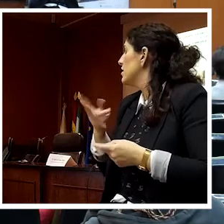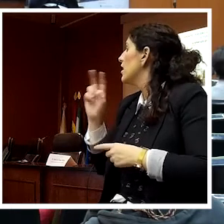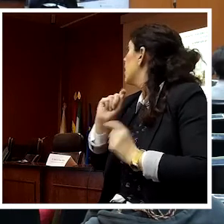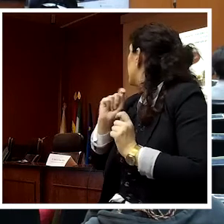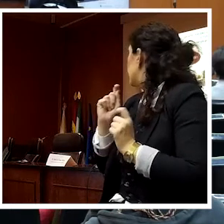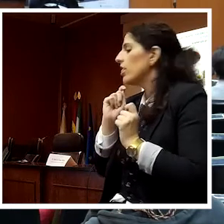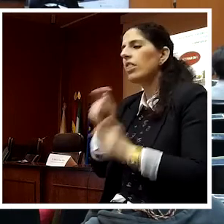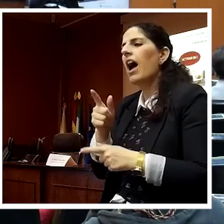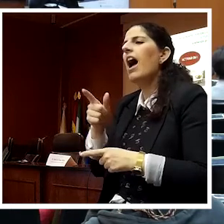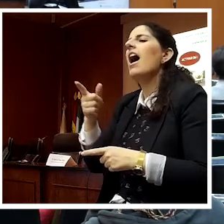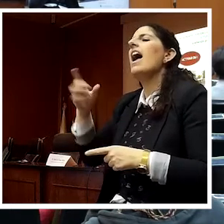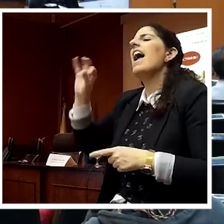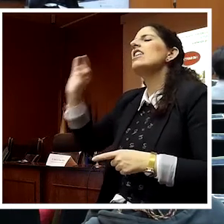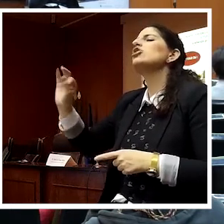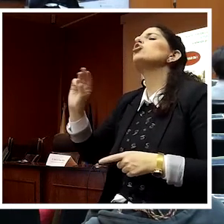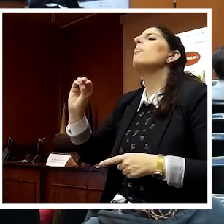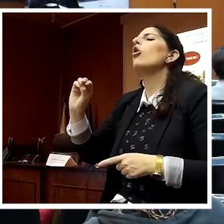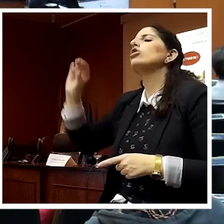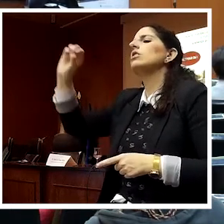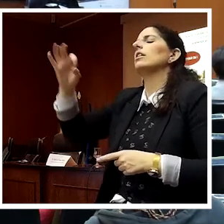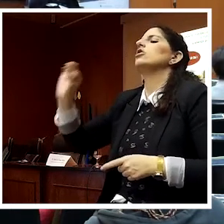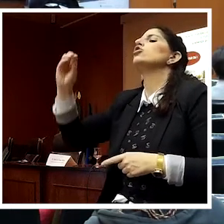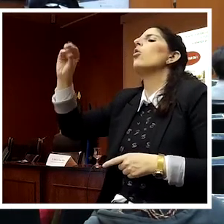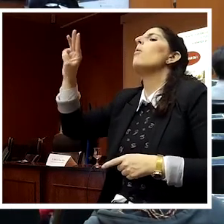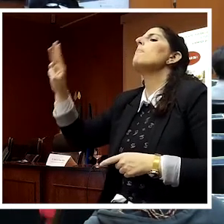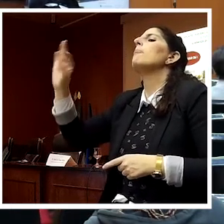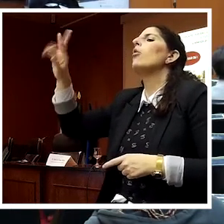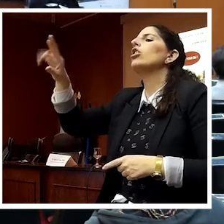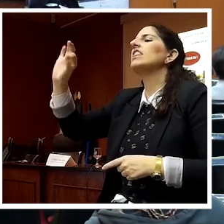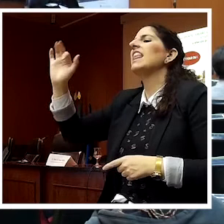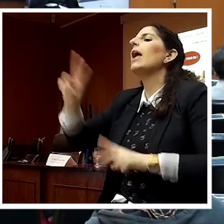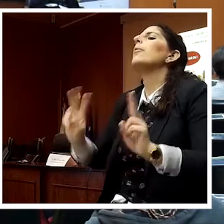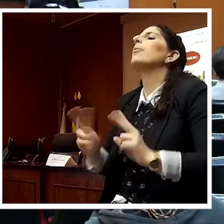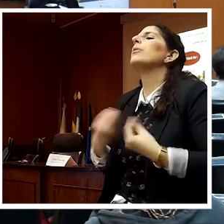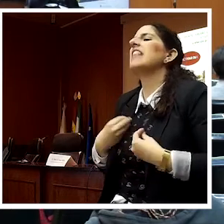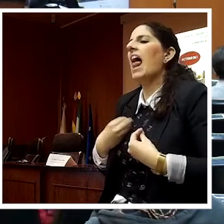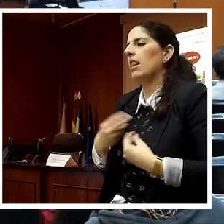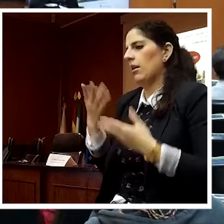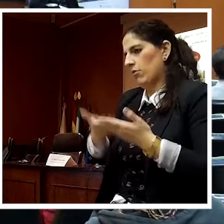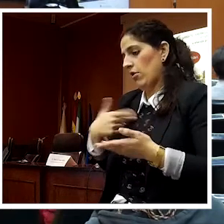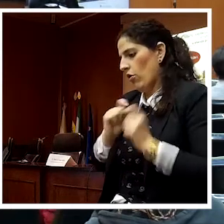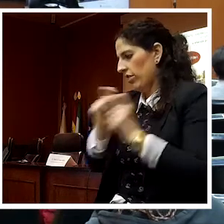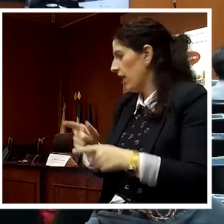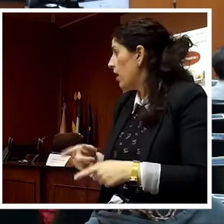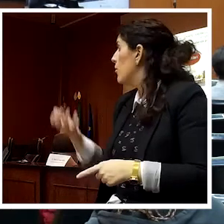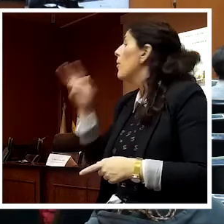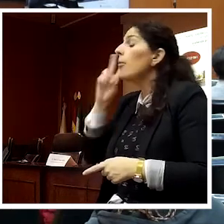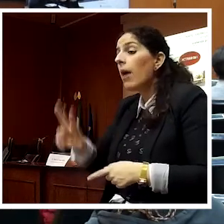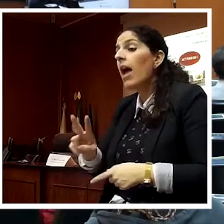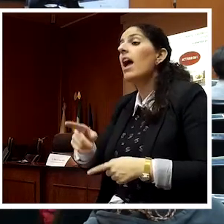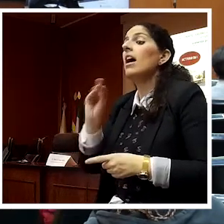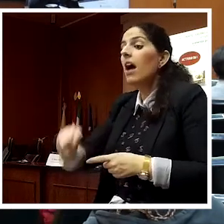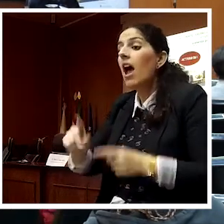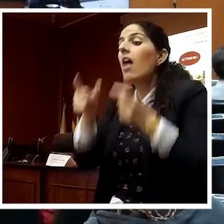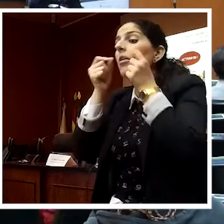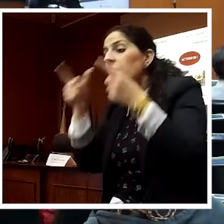¿no? El básico, ¿no? Pues ver cuando llames, ¿no? Saber si está consciente o inconsciente y ver si respira o no